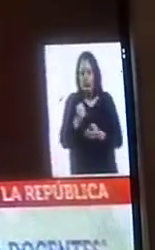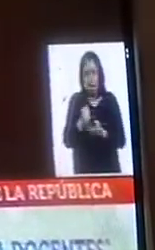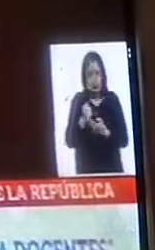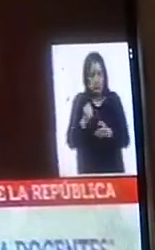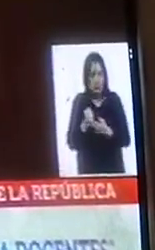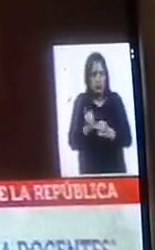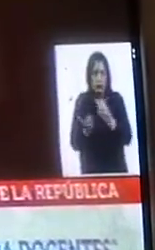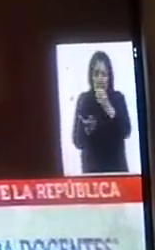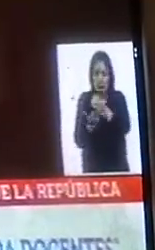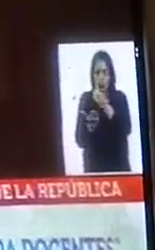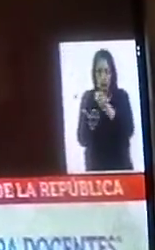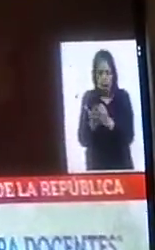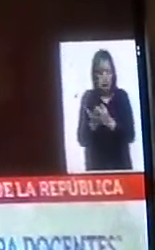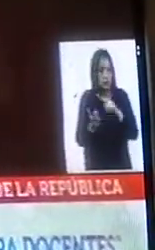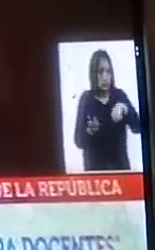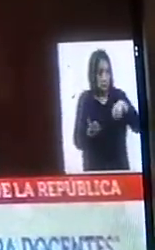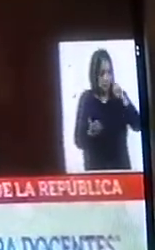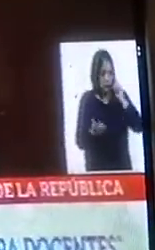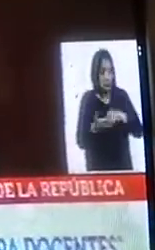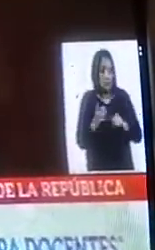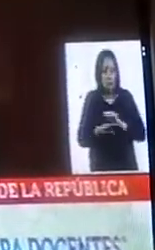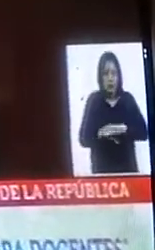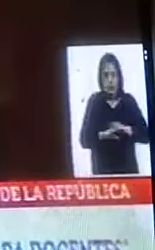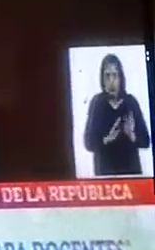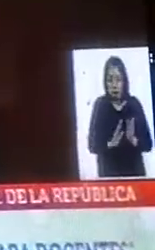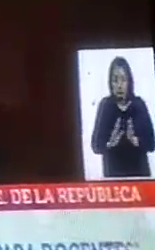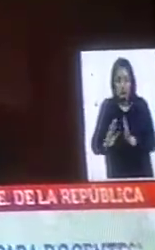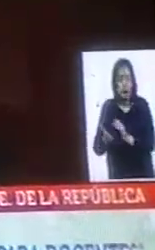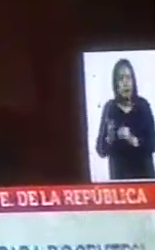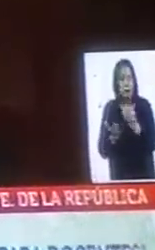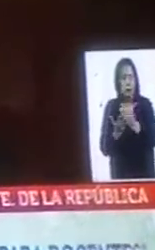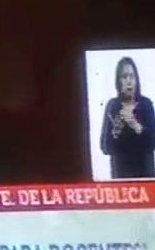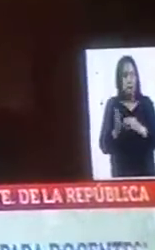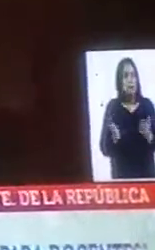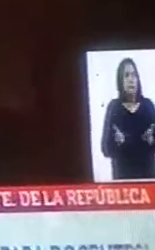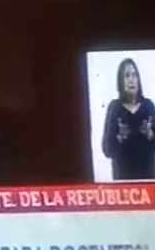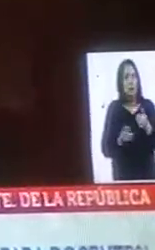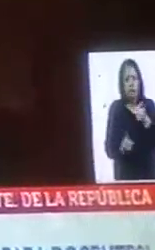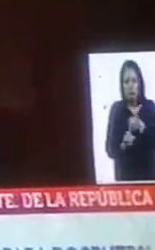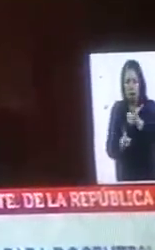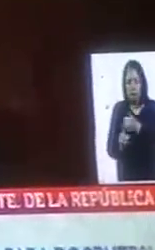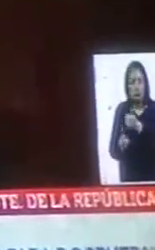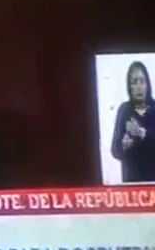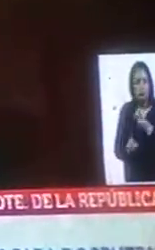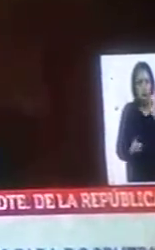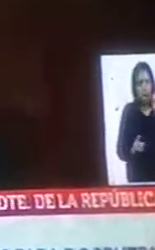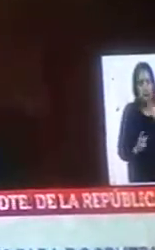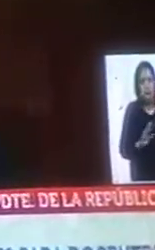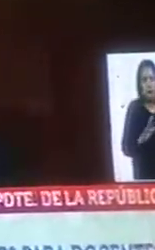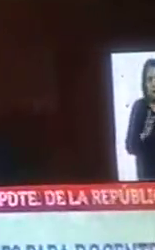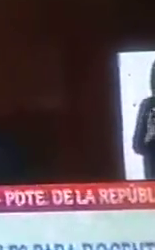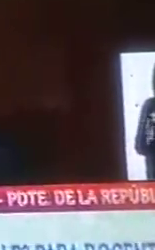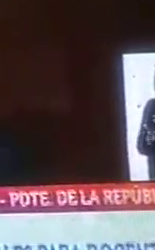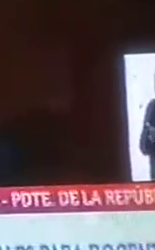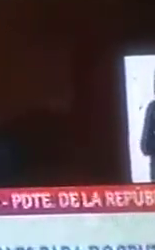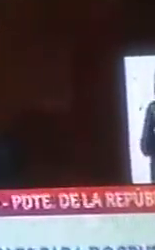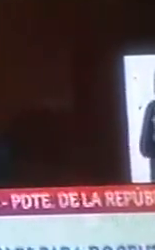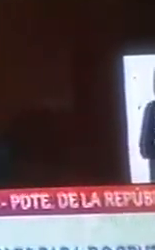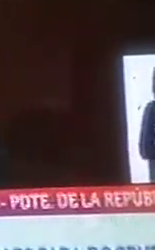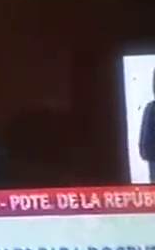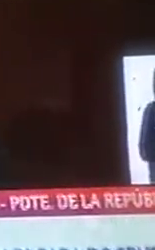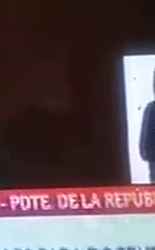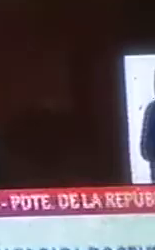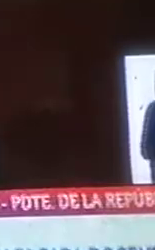el currículo nacional y los planes curriculares serán promovidos por los propios maestros la comunidad los estudiantes los padres